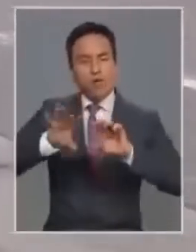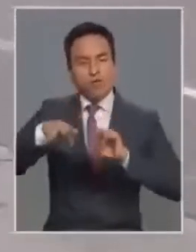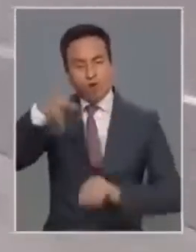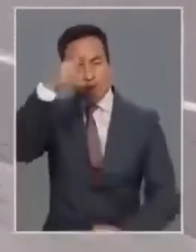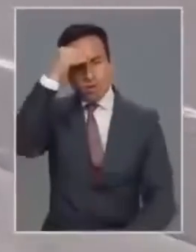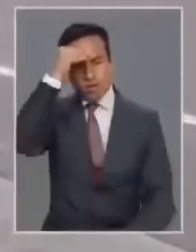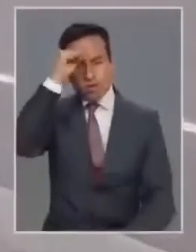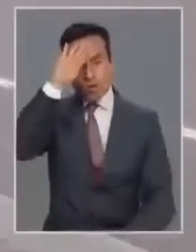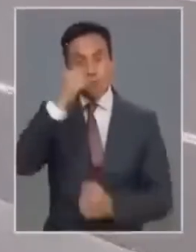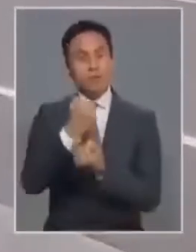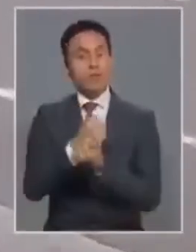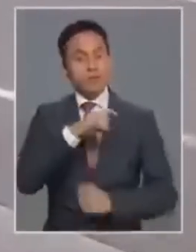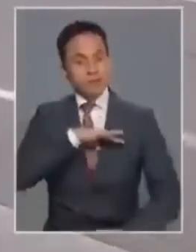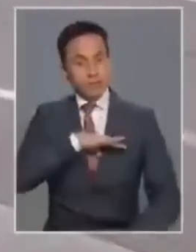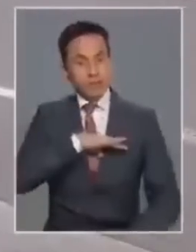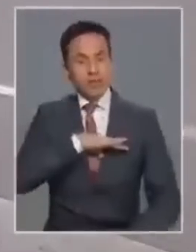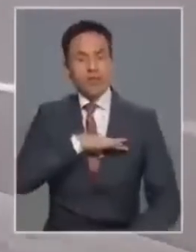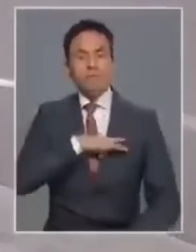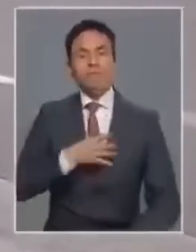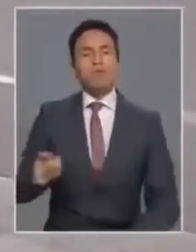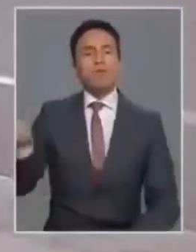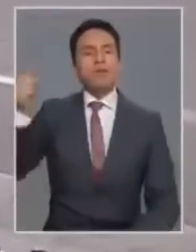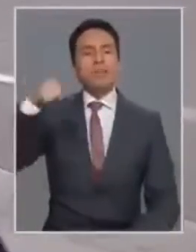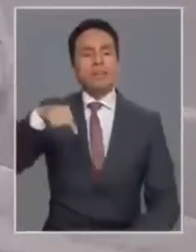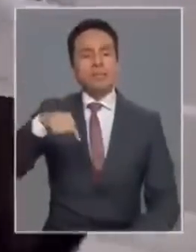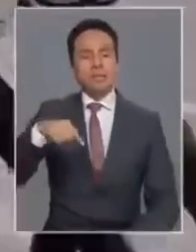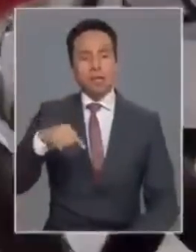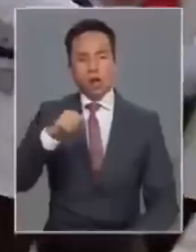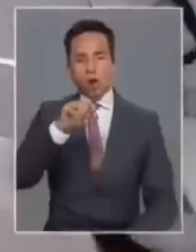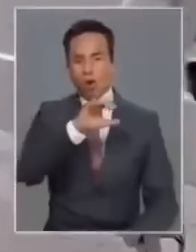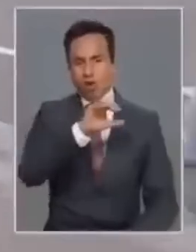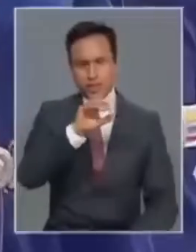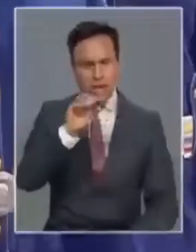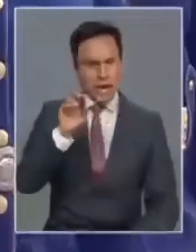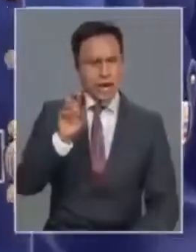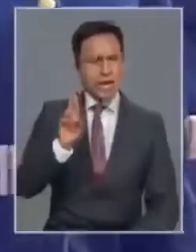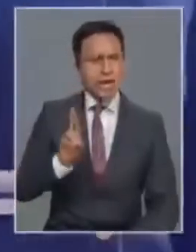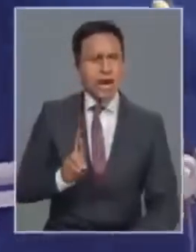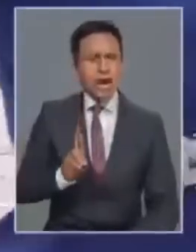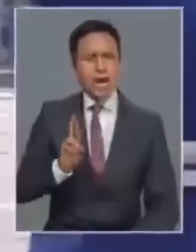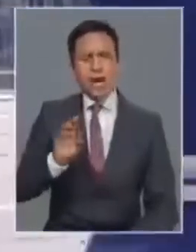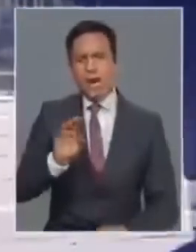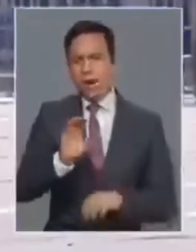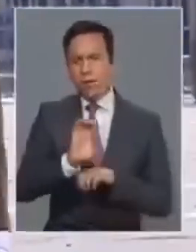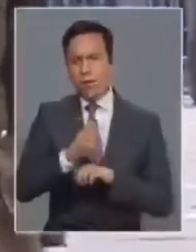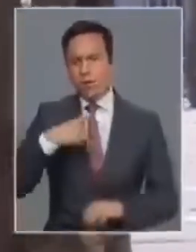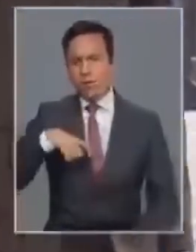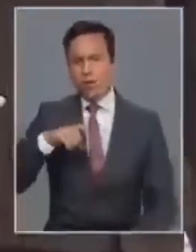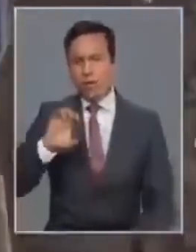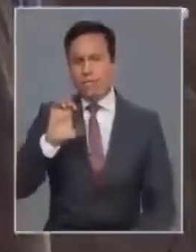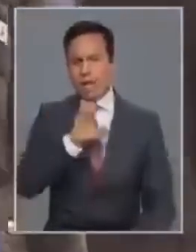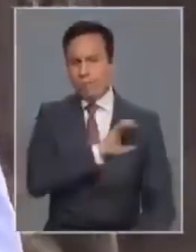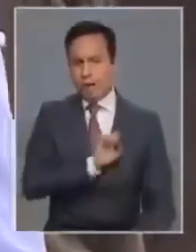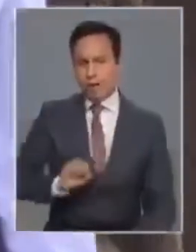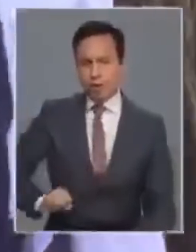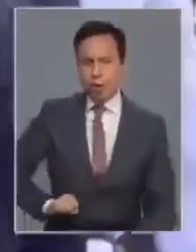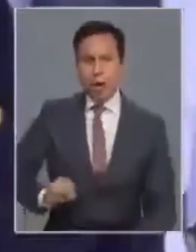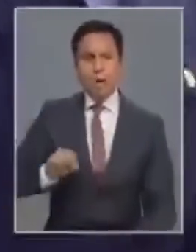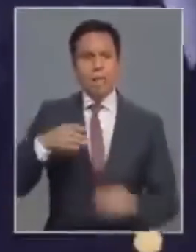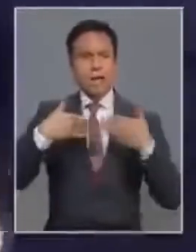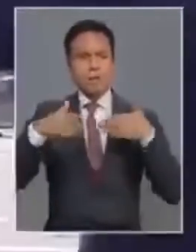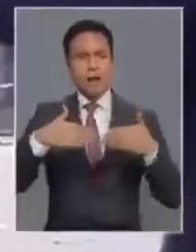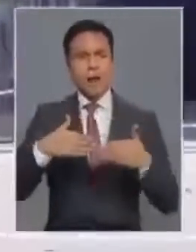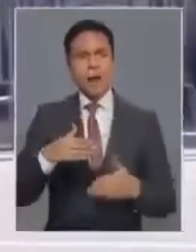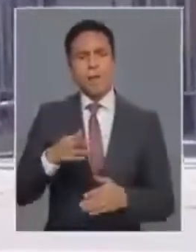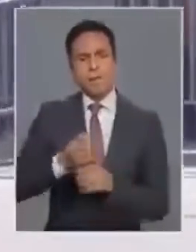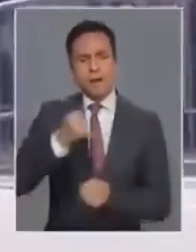a Carabineros de Chile provienen de Costa Rica, Ecuador, El Salvador, Panamá,